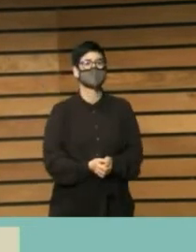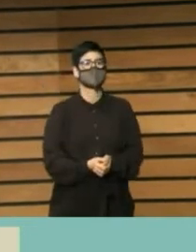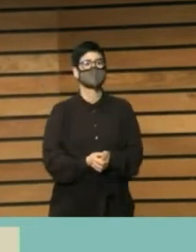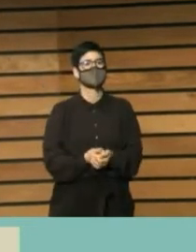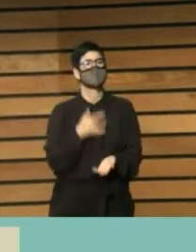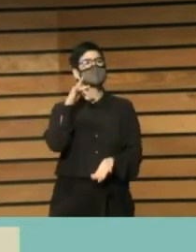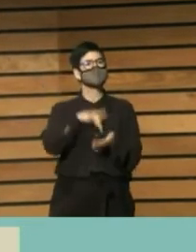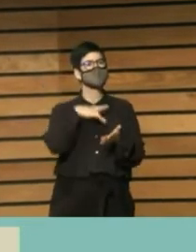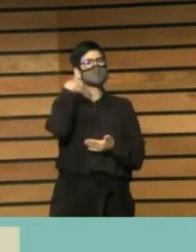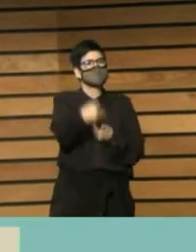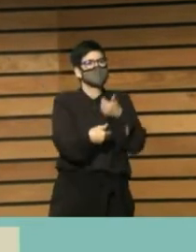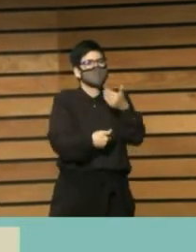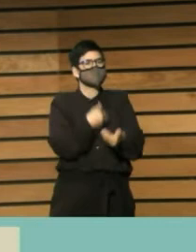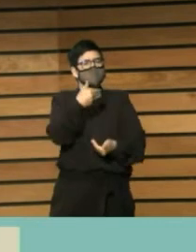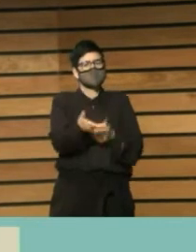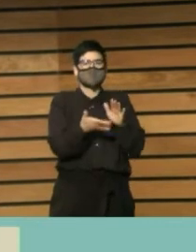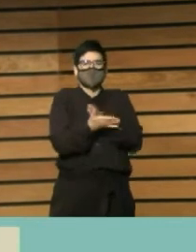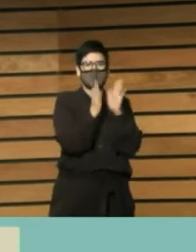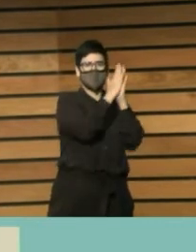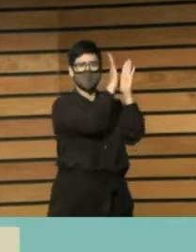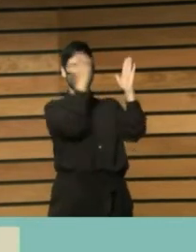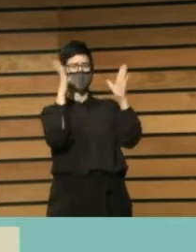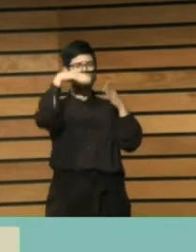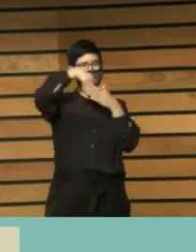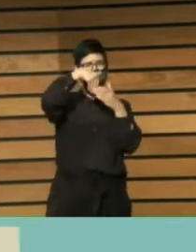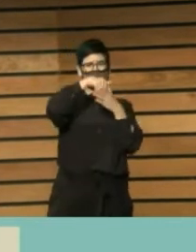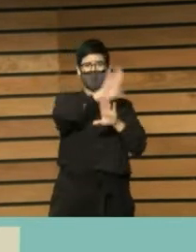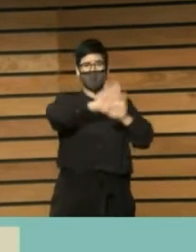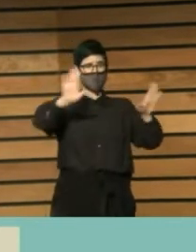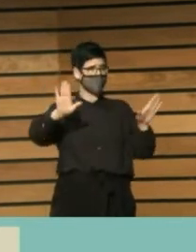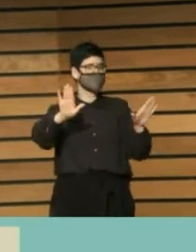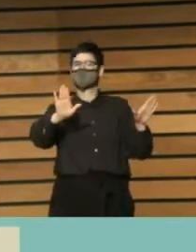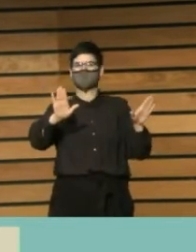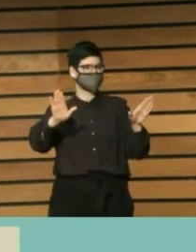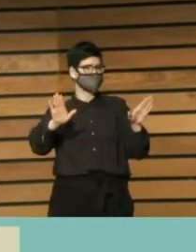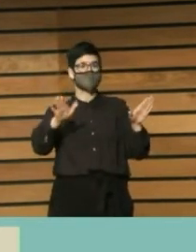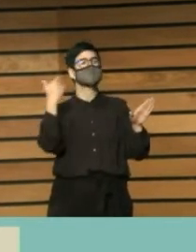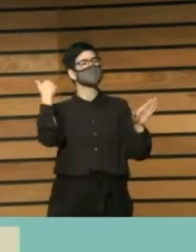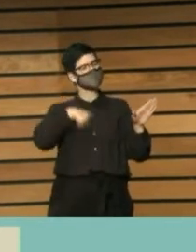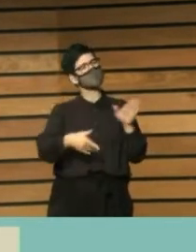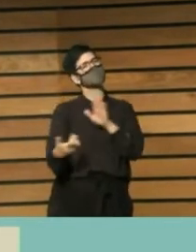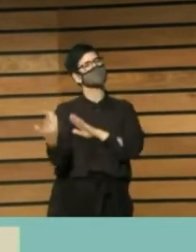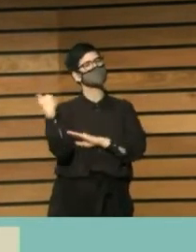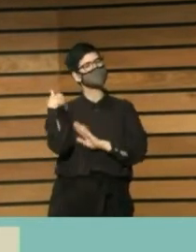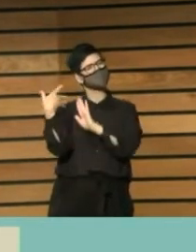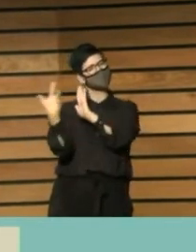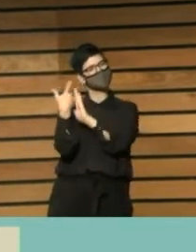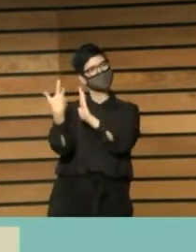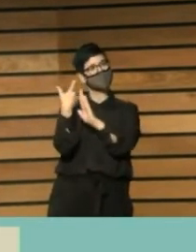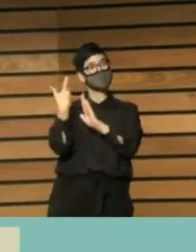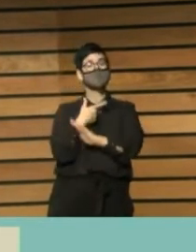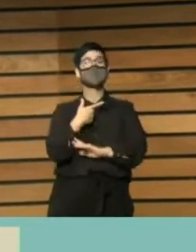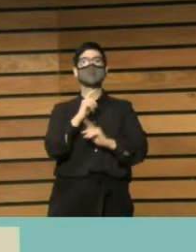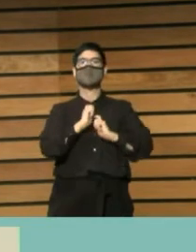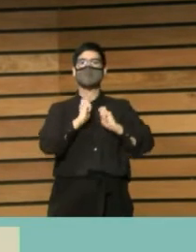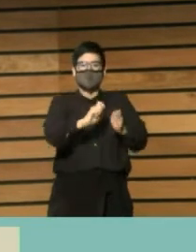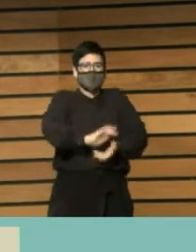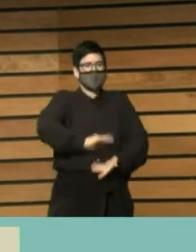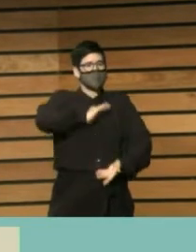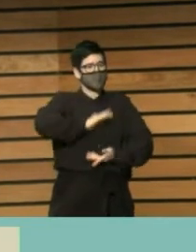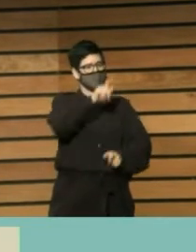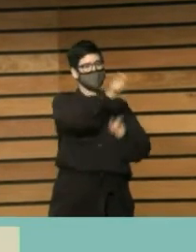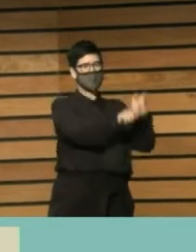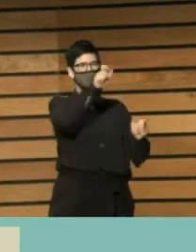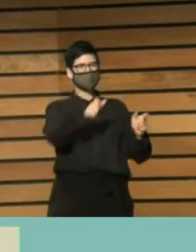que las bibliotecas no son solo contenidos, también nos lo ha contado David, capacitan a los usuarios en las